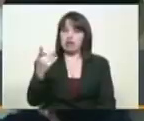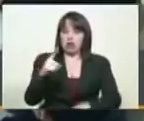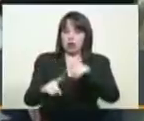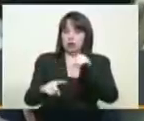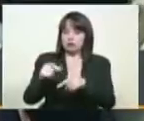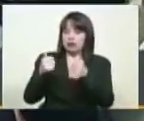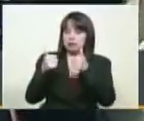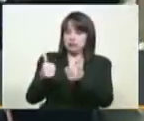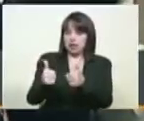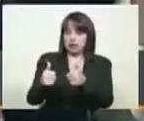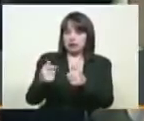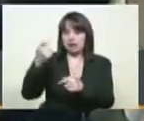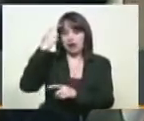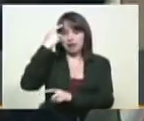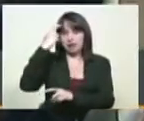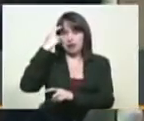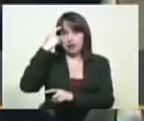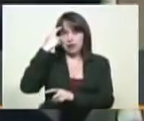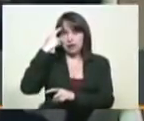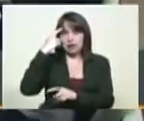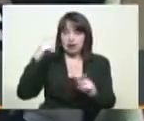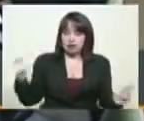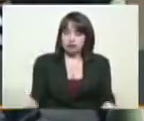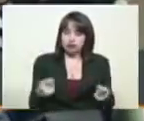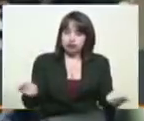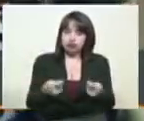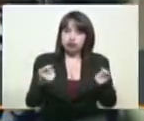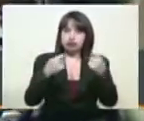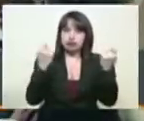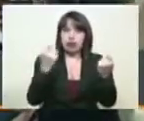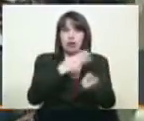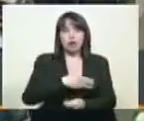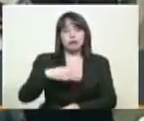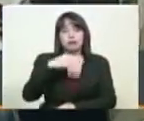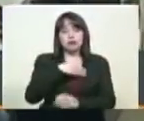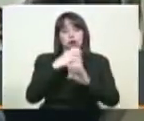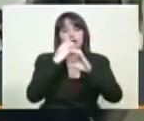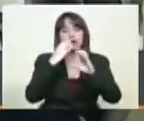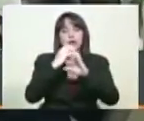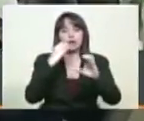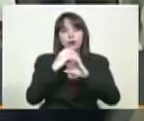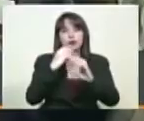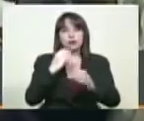permitir darle impulso a la misión transporte